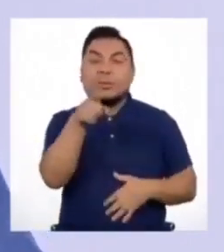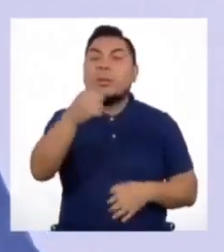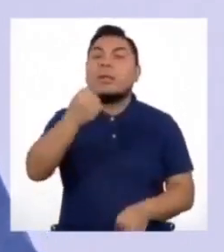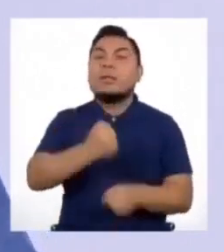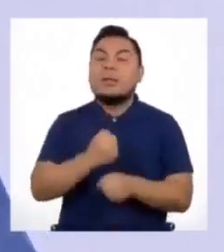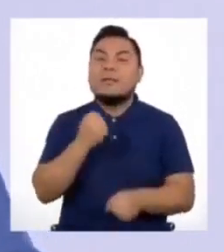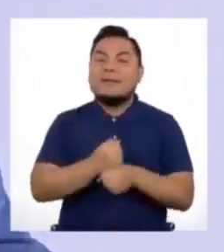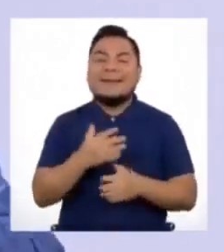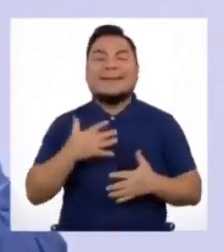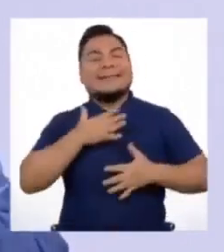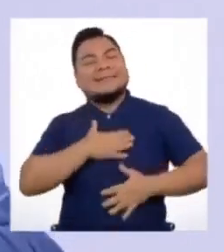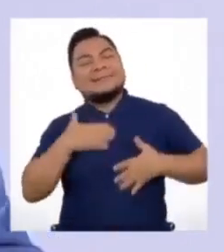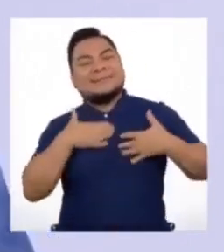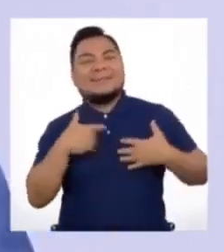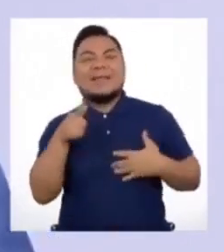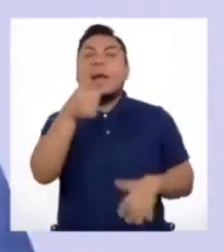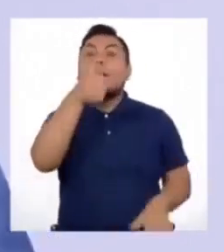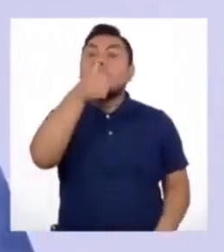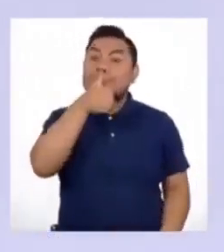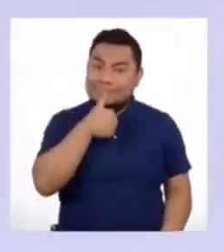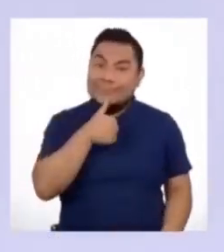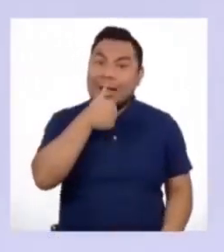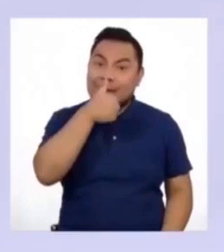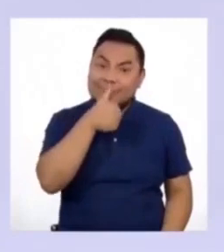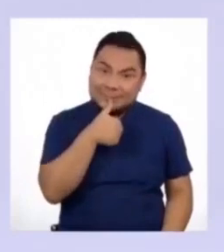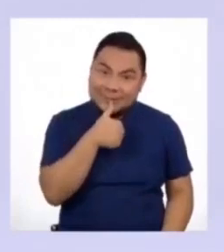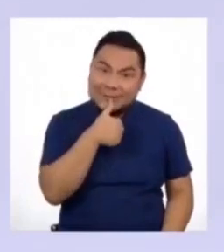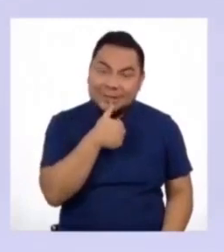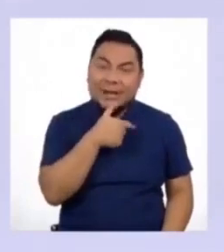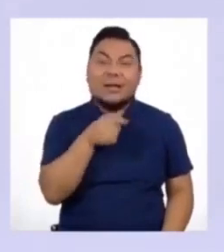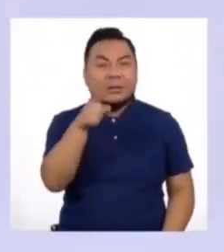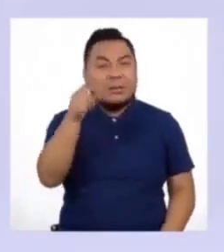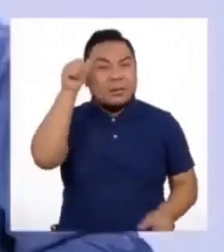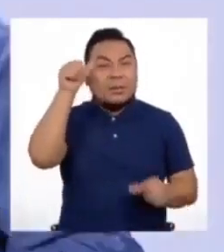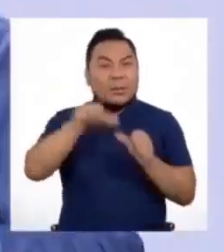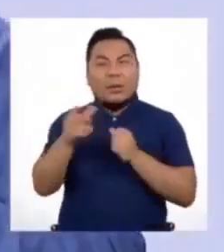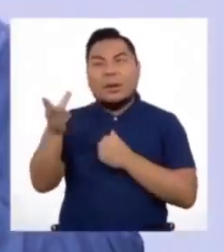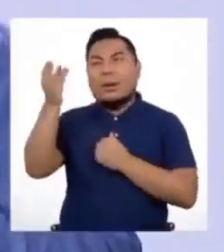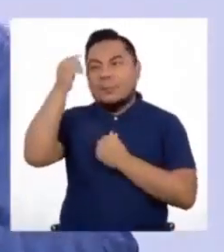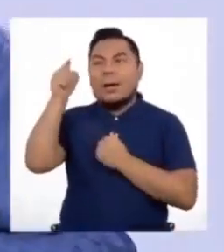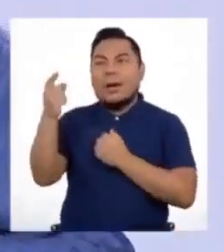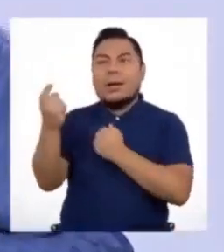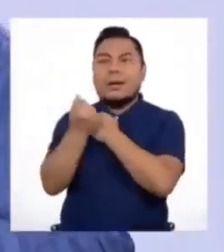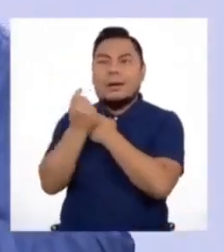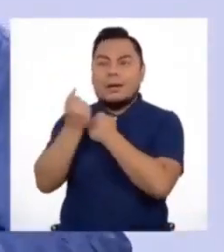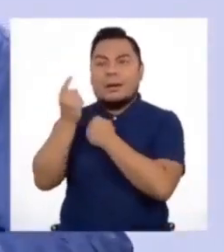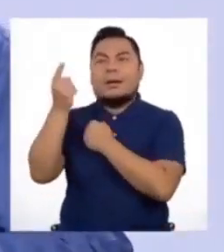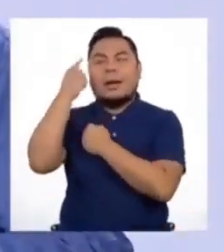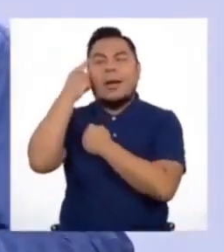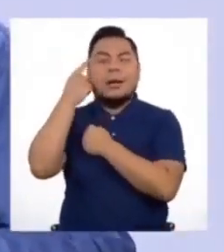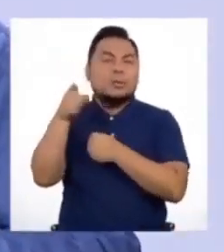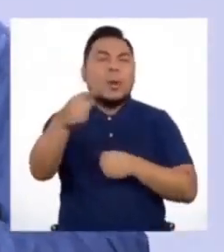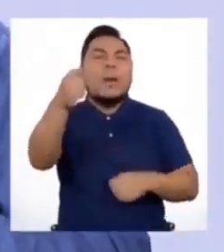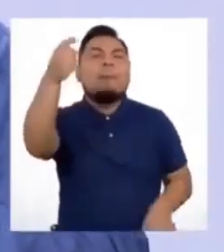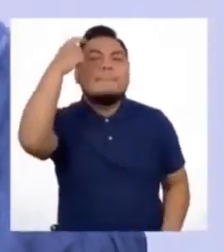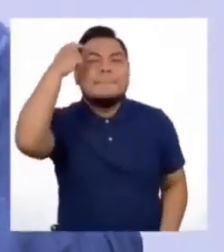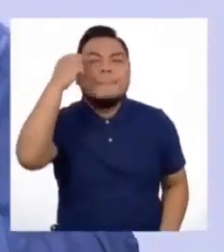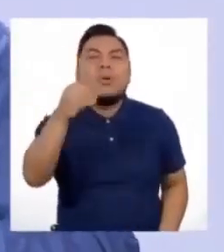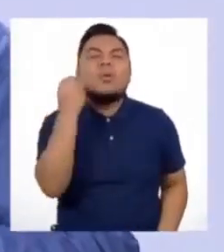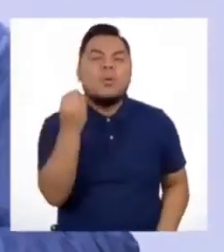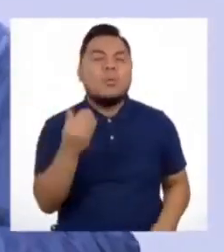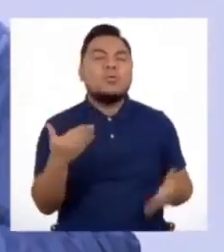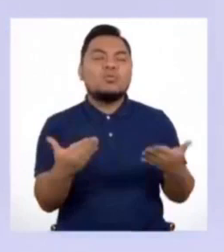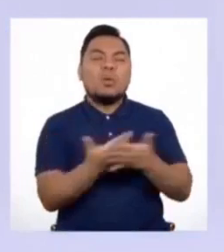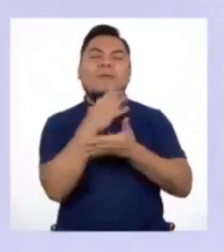para divertirte, pero con paciencia. Recuerda lo aprendido, ya que nos ayudará a ir pensando en cómo crear una